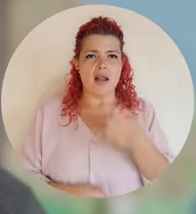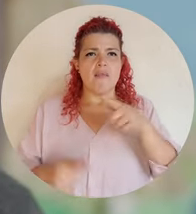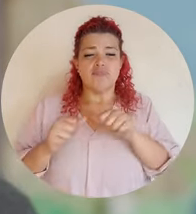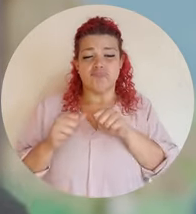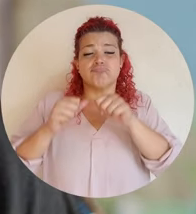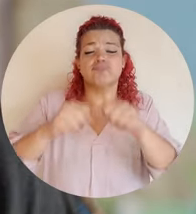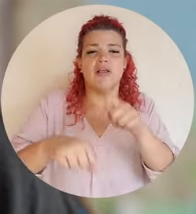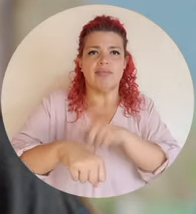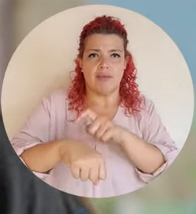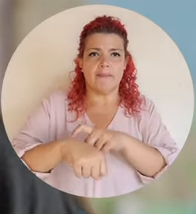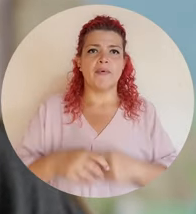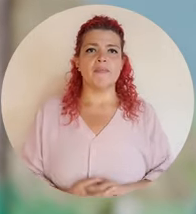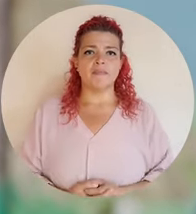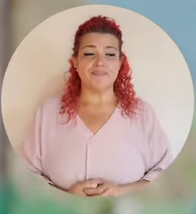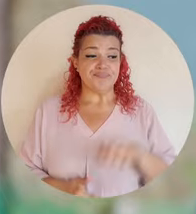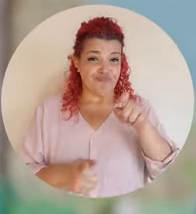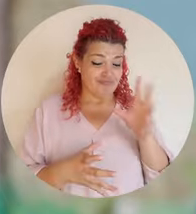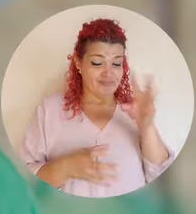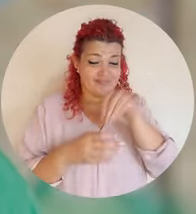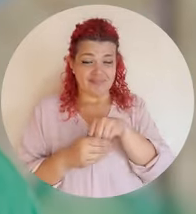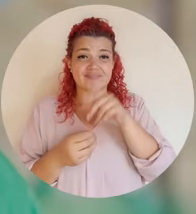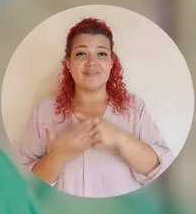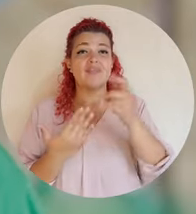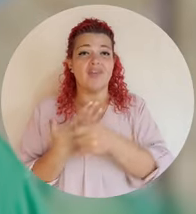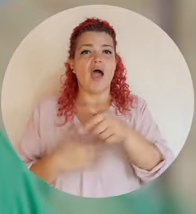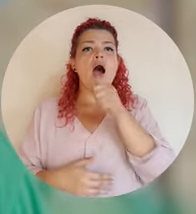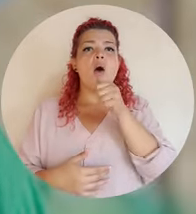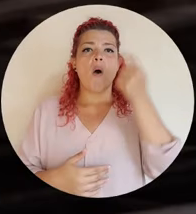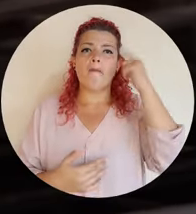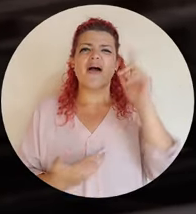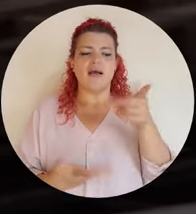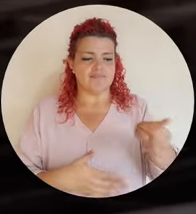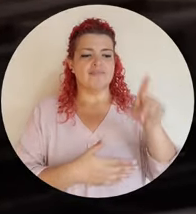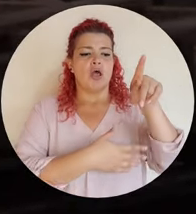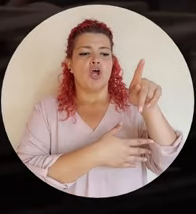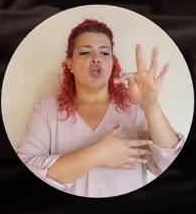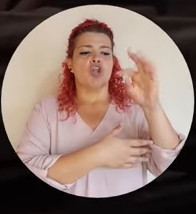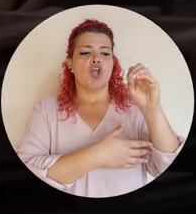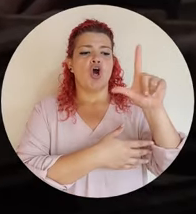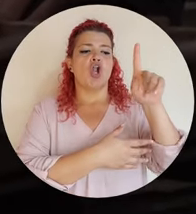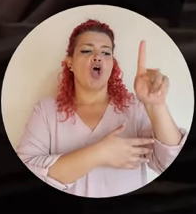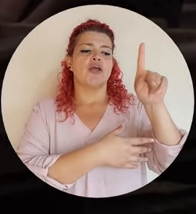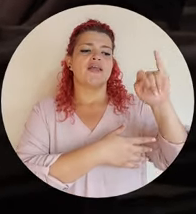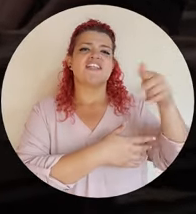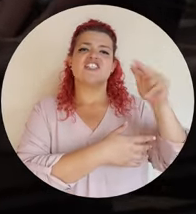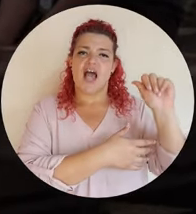con una mejoría específica, con un impacto real, visible, que va a estar perdurable durante el tiempo. Sé